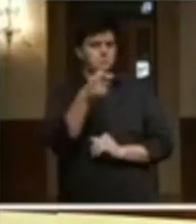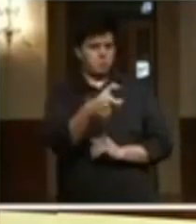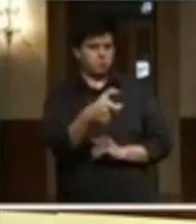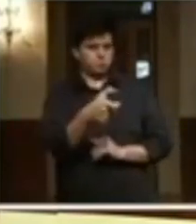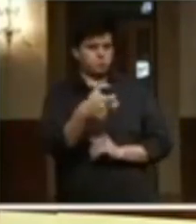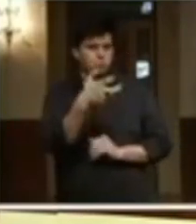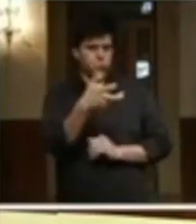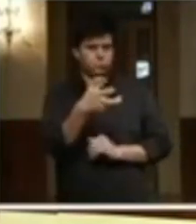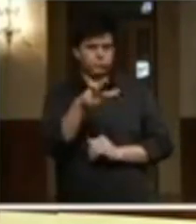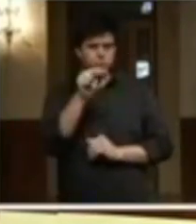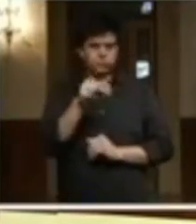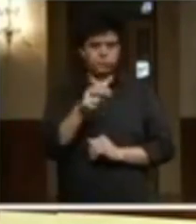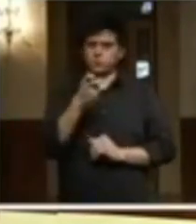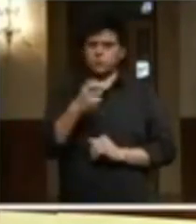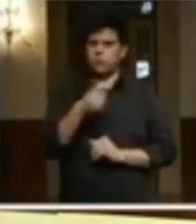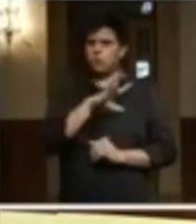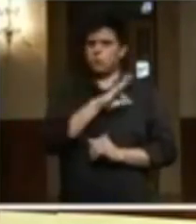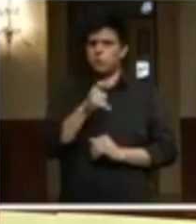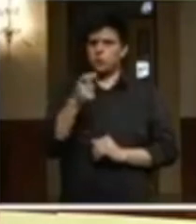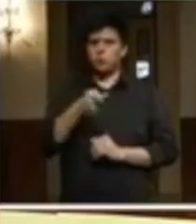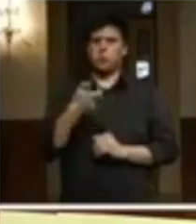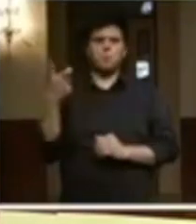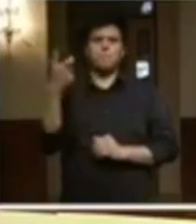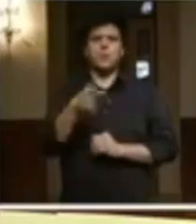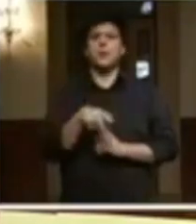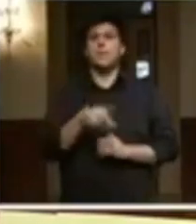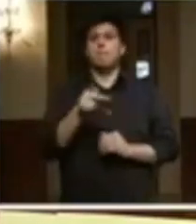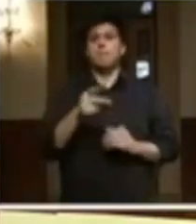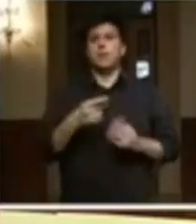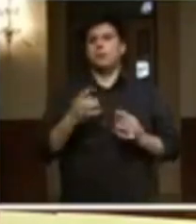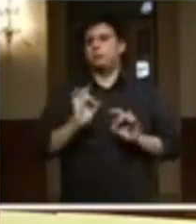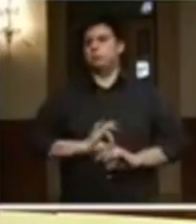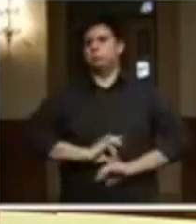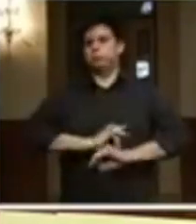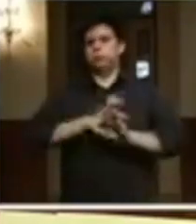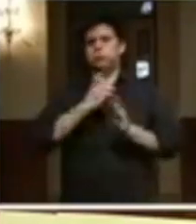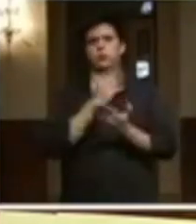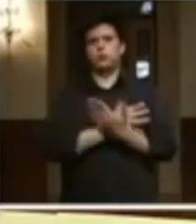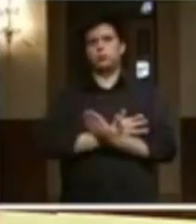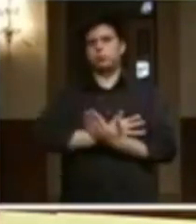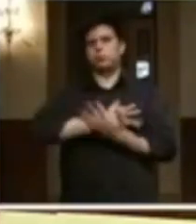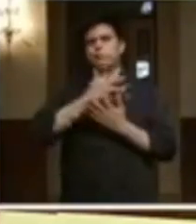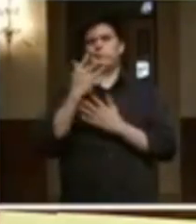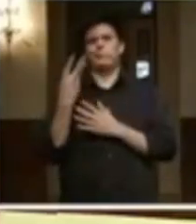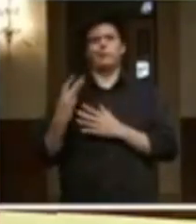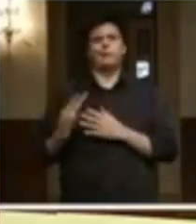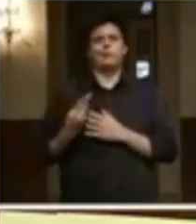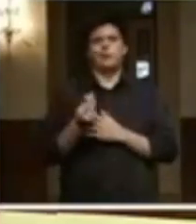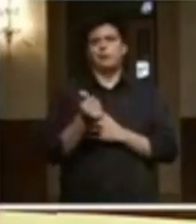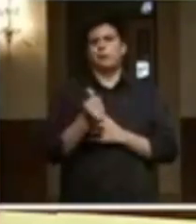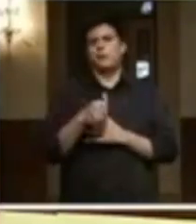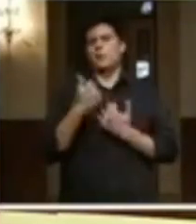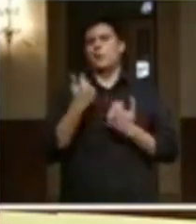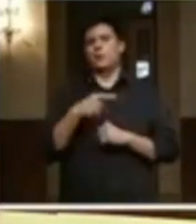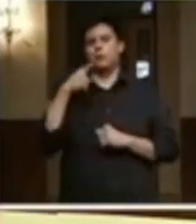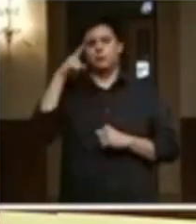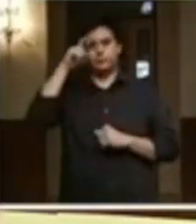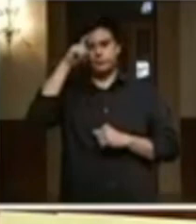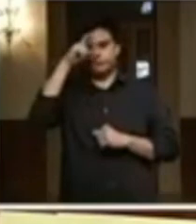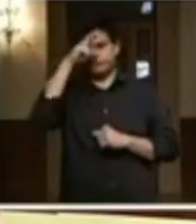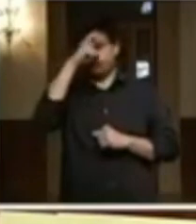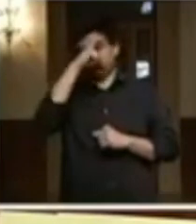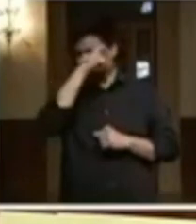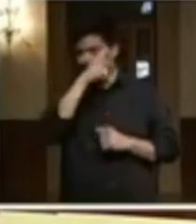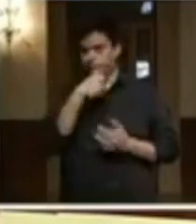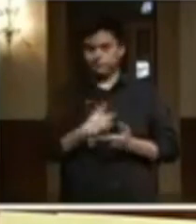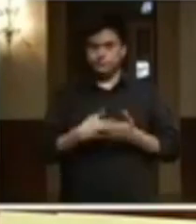Entonces, con eso puedes solventar, porque si te viene un gasto de eso, pues de repente sí es difícil, ¿verdad?, sostenerlo. Entonces, yo una de